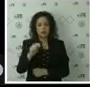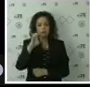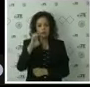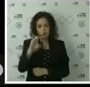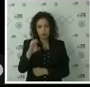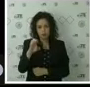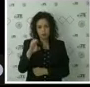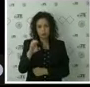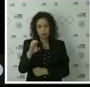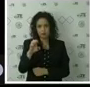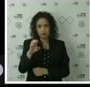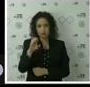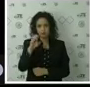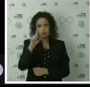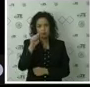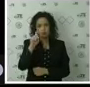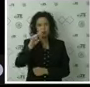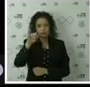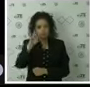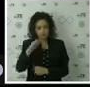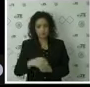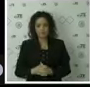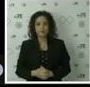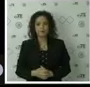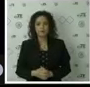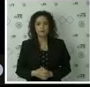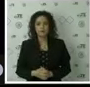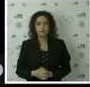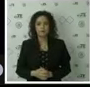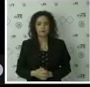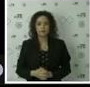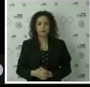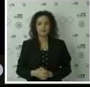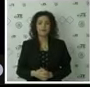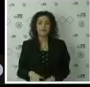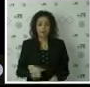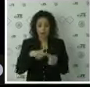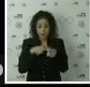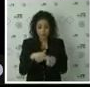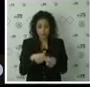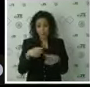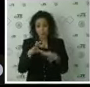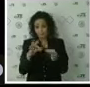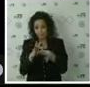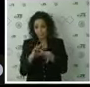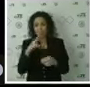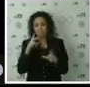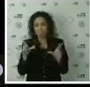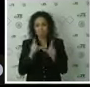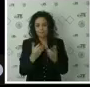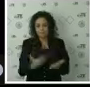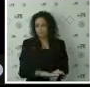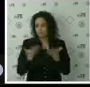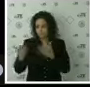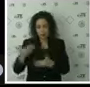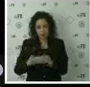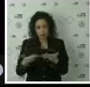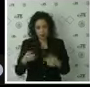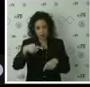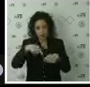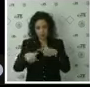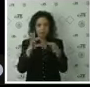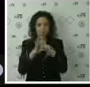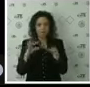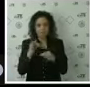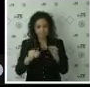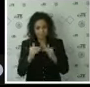Poder Judicial de la Federación. Sin más preámbulo, adelante, magistrada Mercado, por favor.